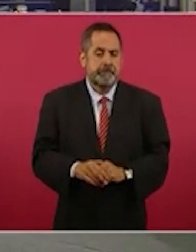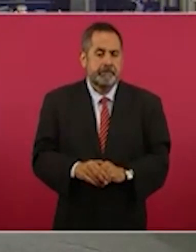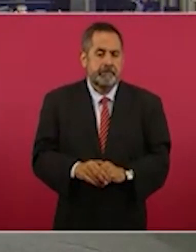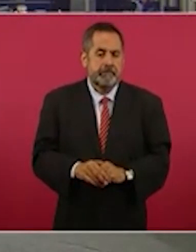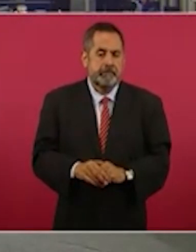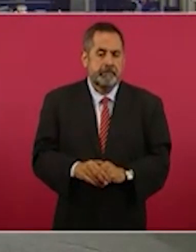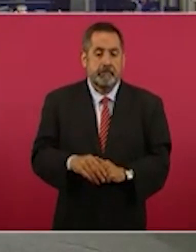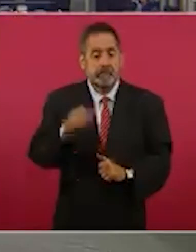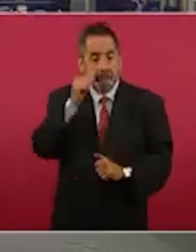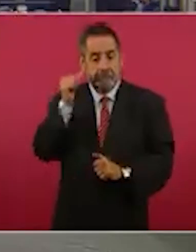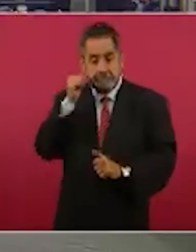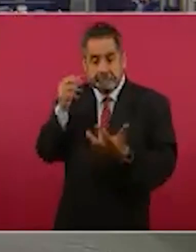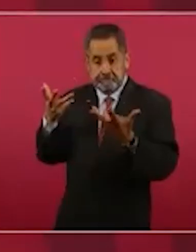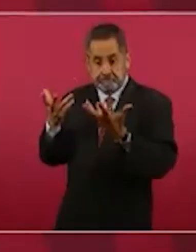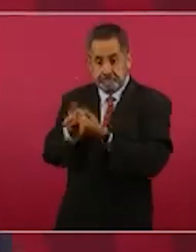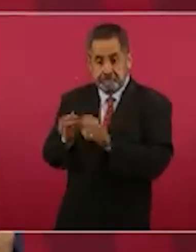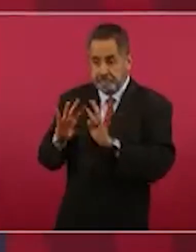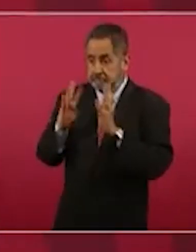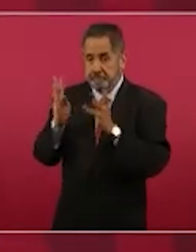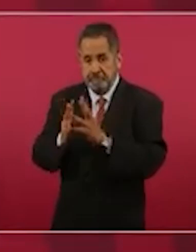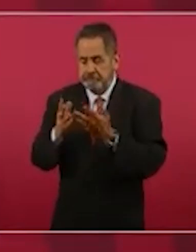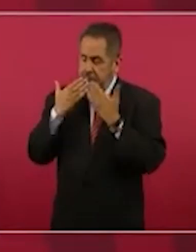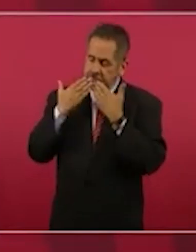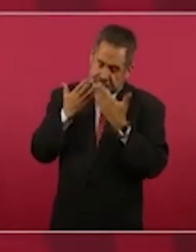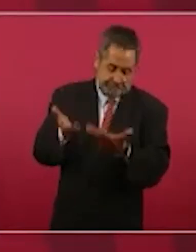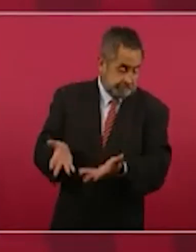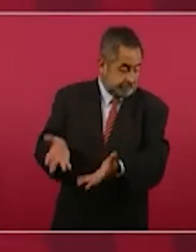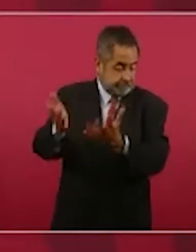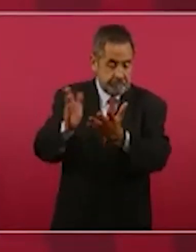si se reunieron ayer, adelante, y